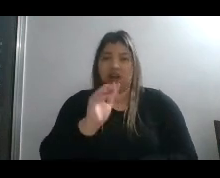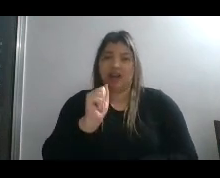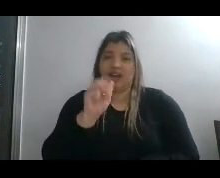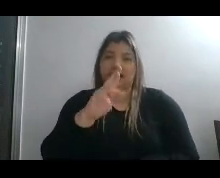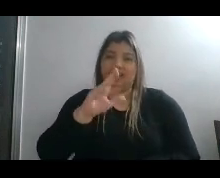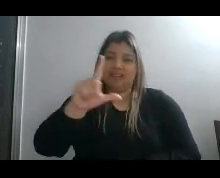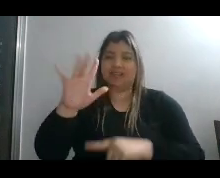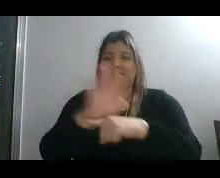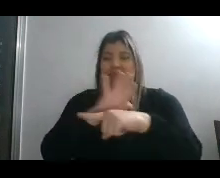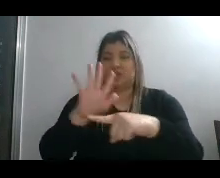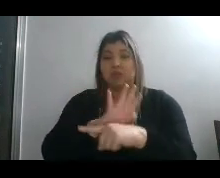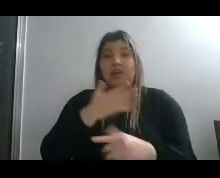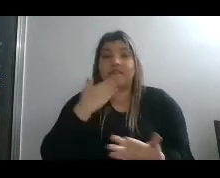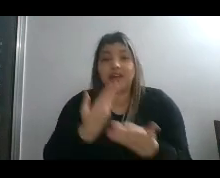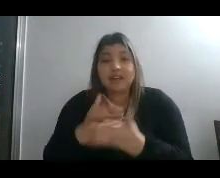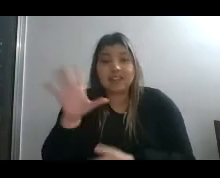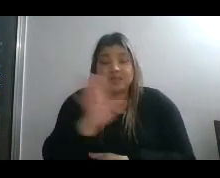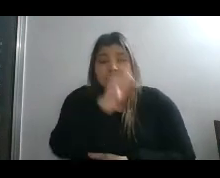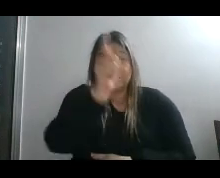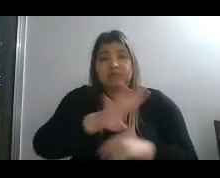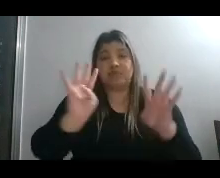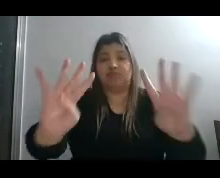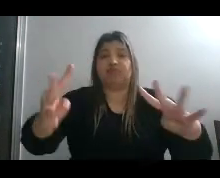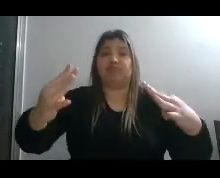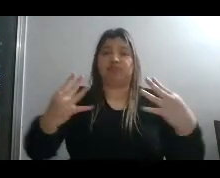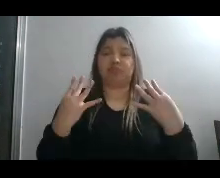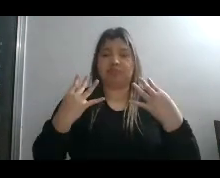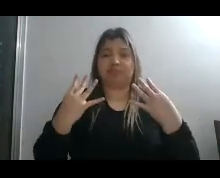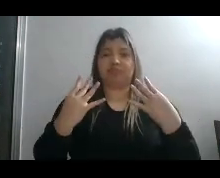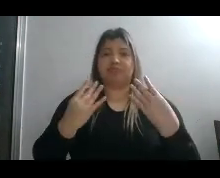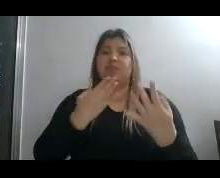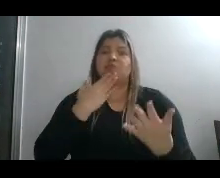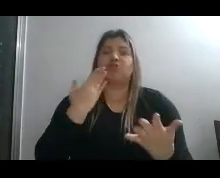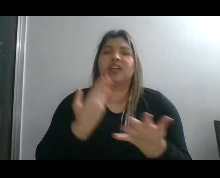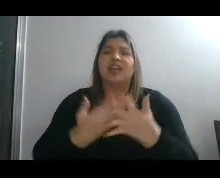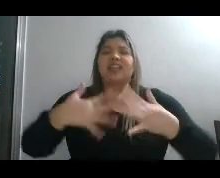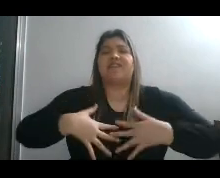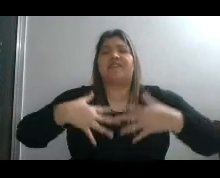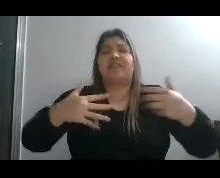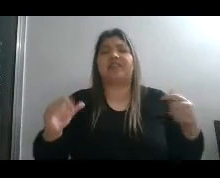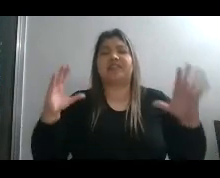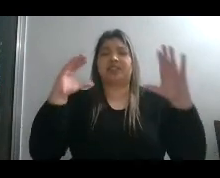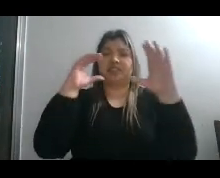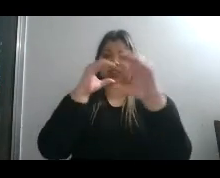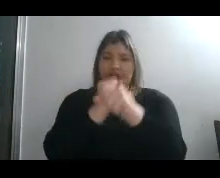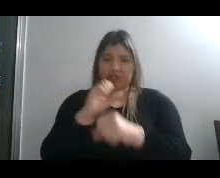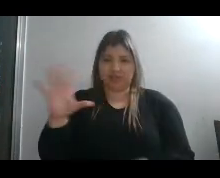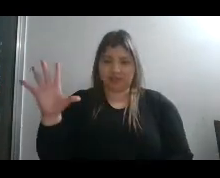asistentes por hacer parte de este evento educativo. Les deseamos una feliz noche a todos.